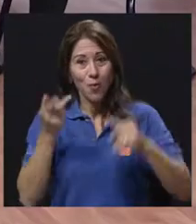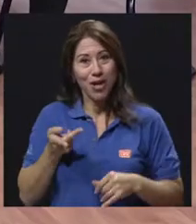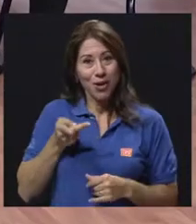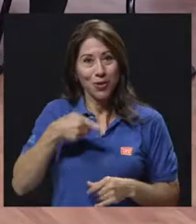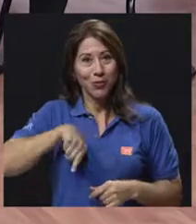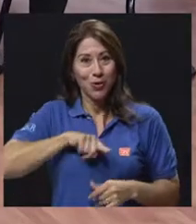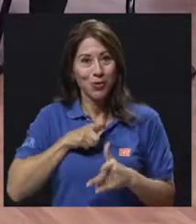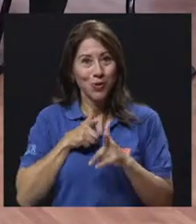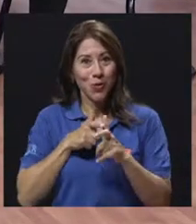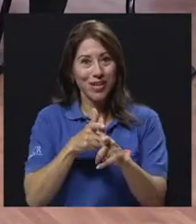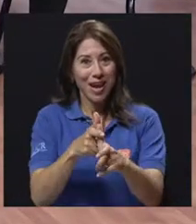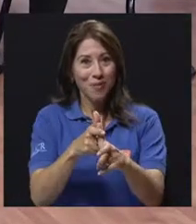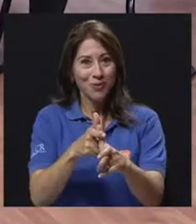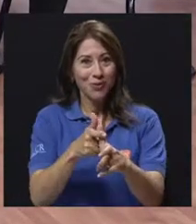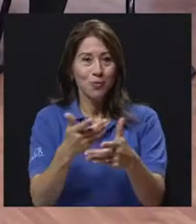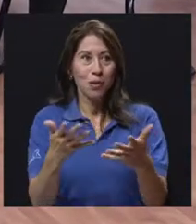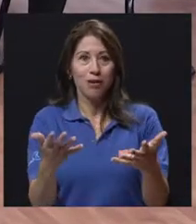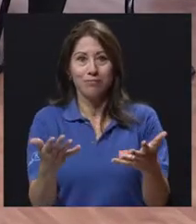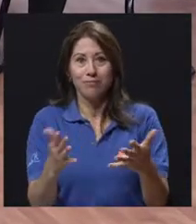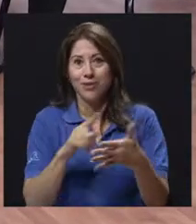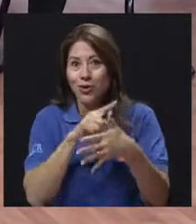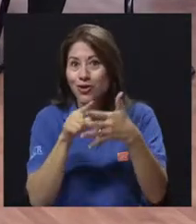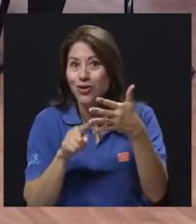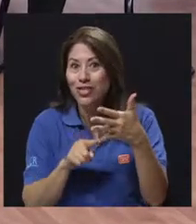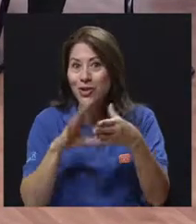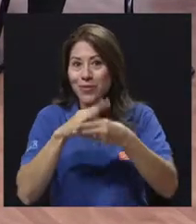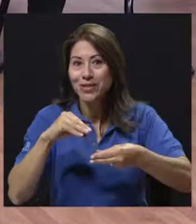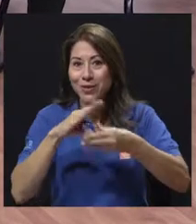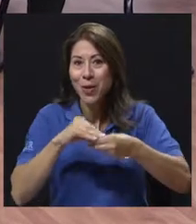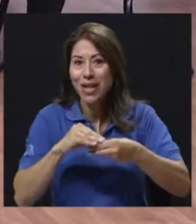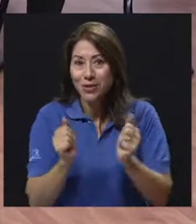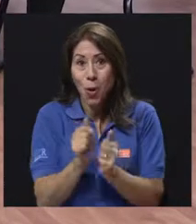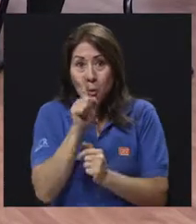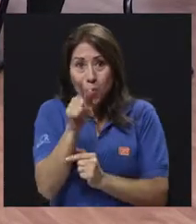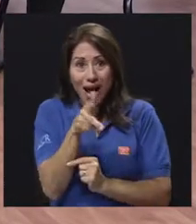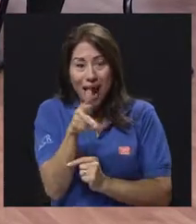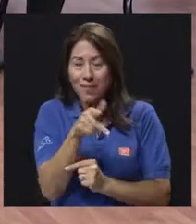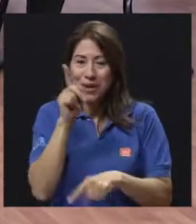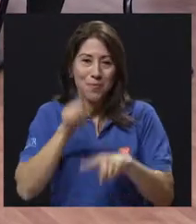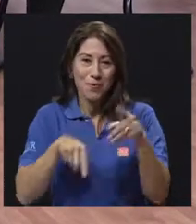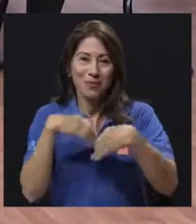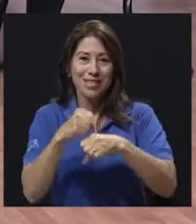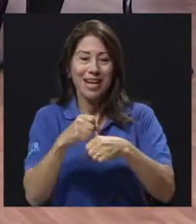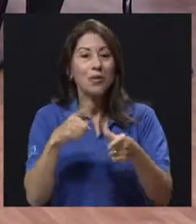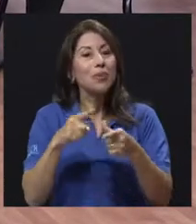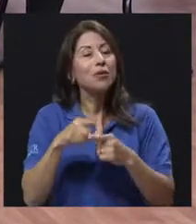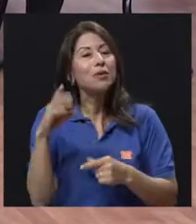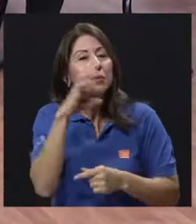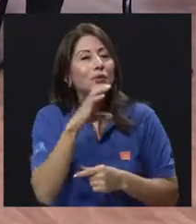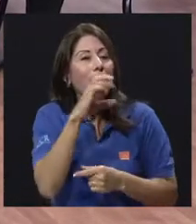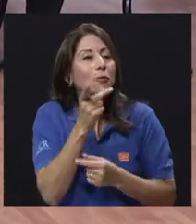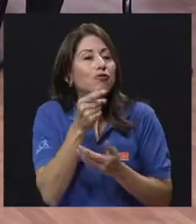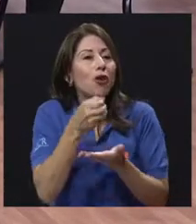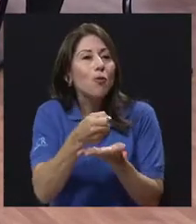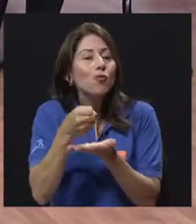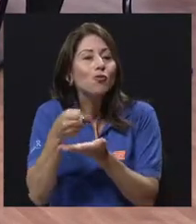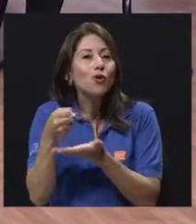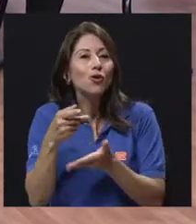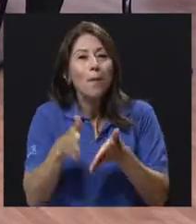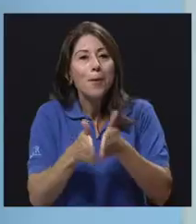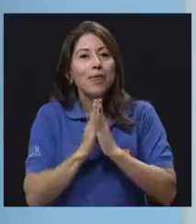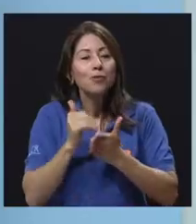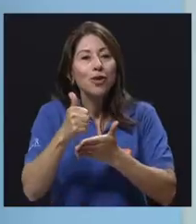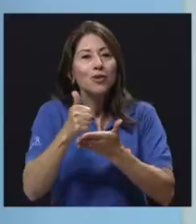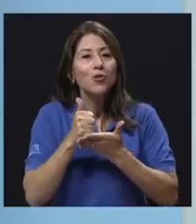historias, entonces era, con una cámara no podíamos hacerlo, entonces buscamos los recursos, les pedimos ayuda y entonces lo que llevamos